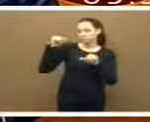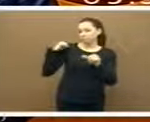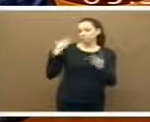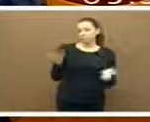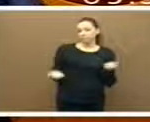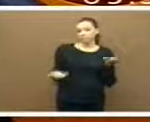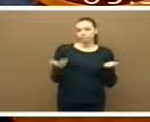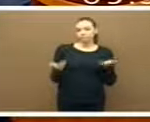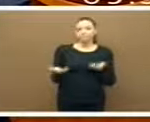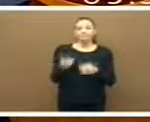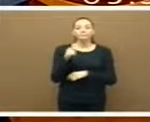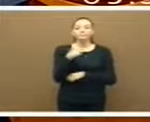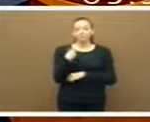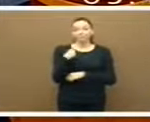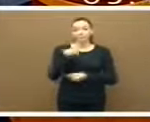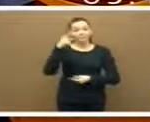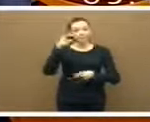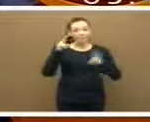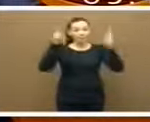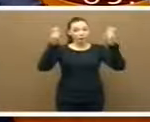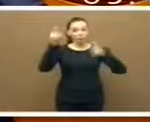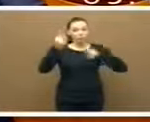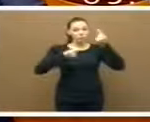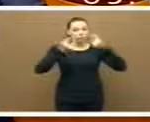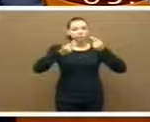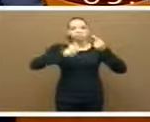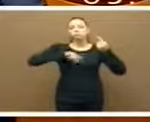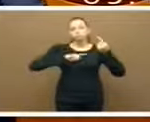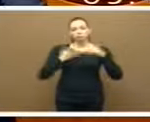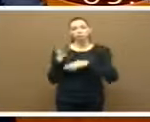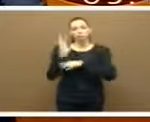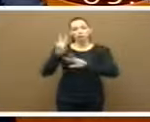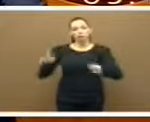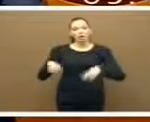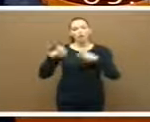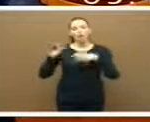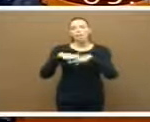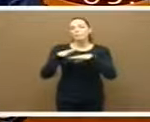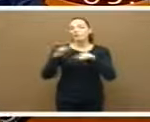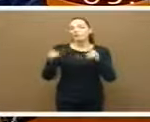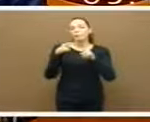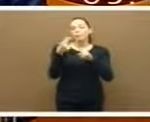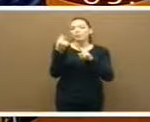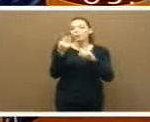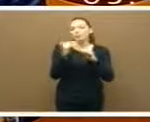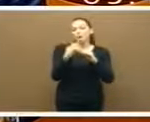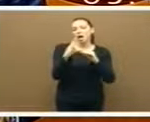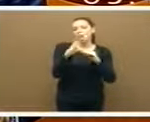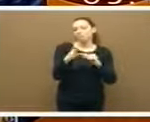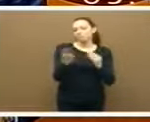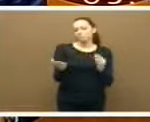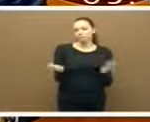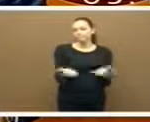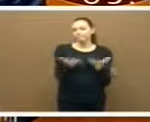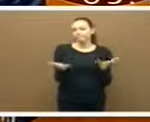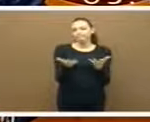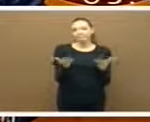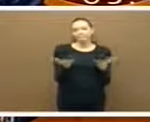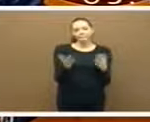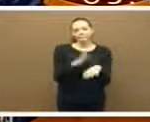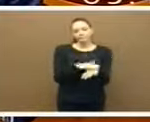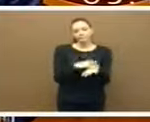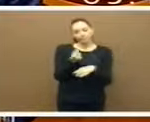Con compensación a esos recortes, hemos presentado una enmienda que aumente la dotación para equiparar, o sea,